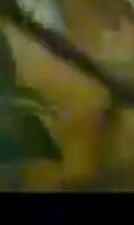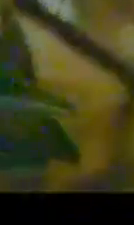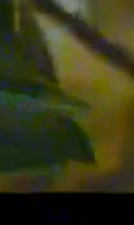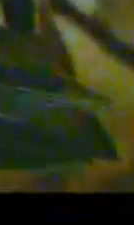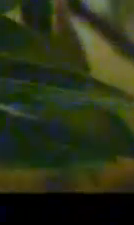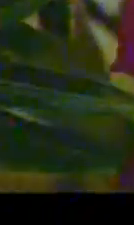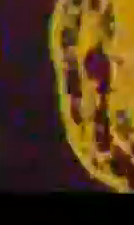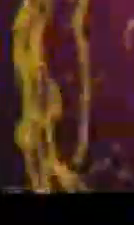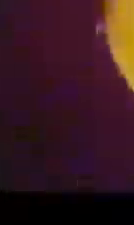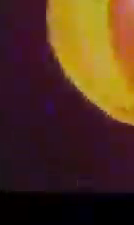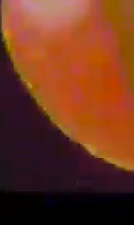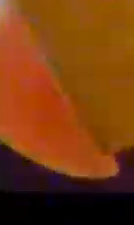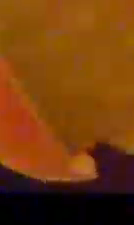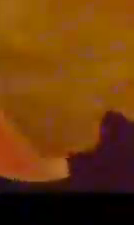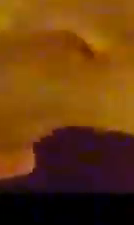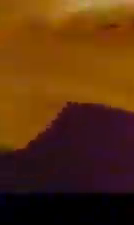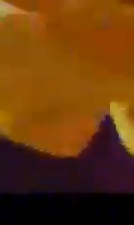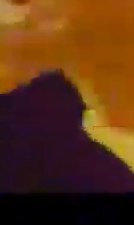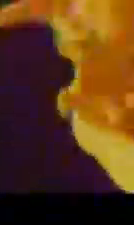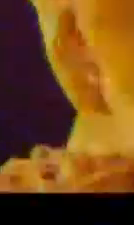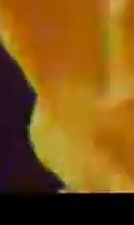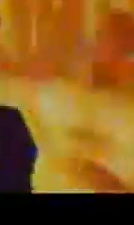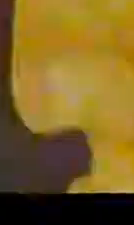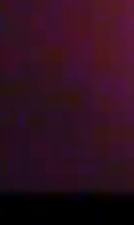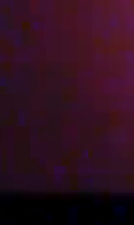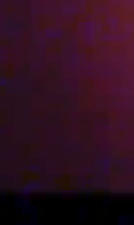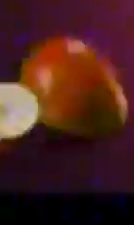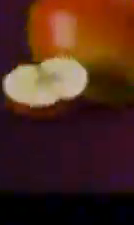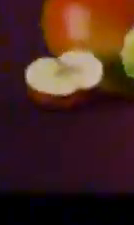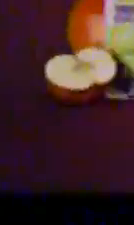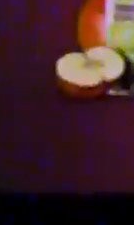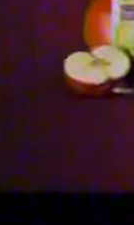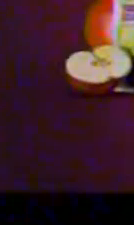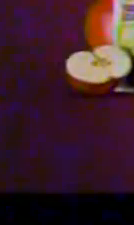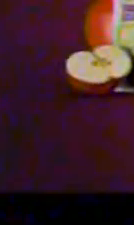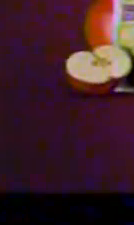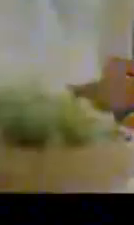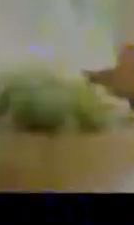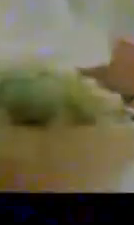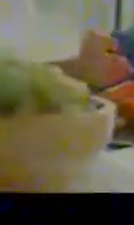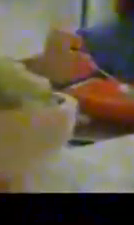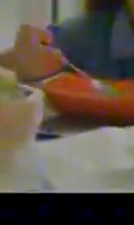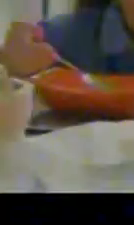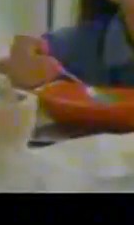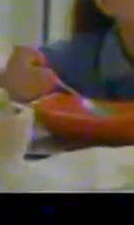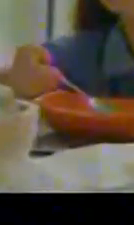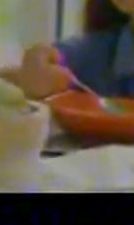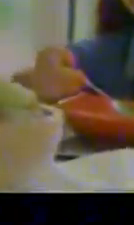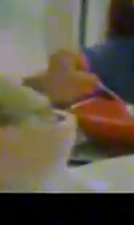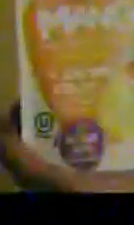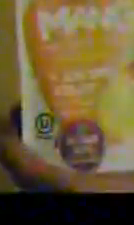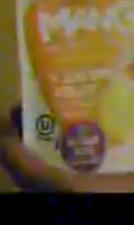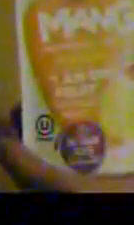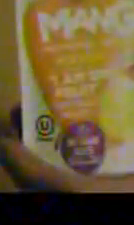sol le da a las frutas. Nosotros lo hicimos puré y lo pusimos en un práctico pouch para que guanabana sea un snack saludable